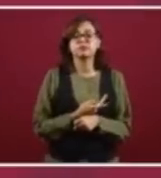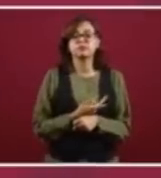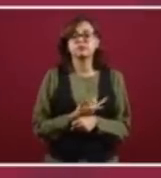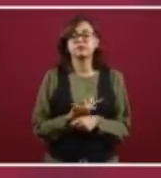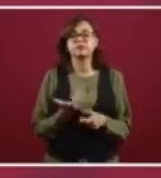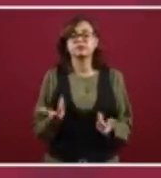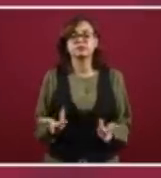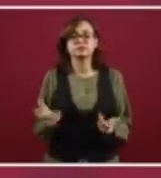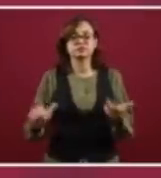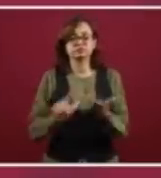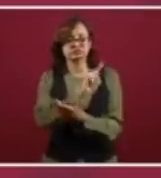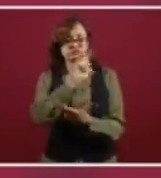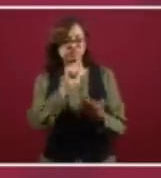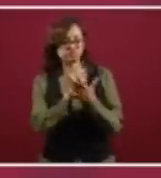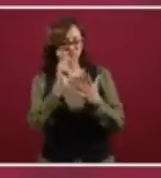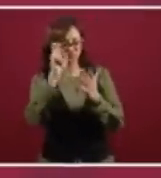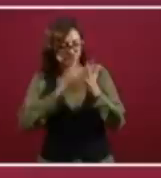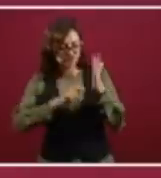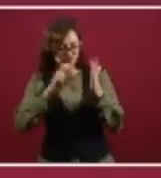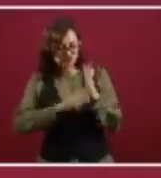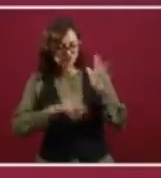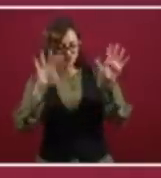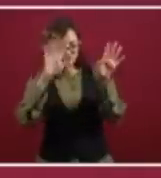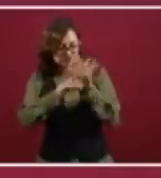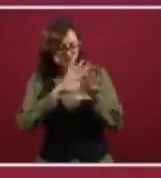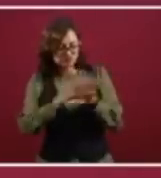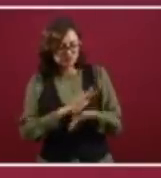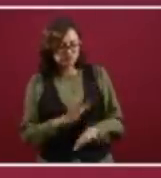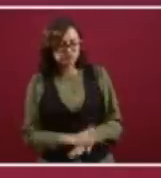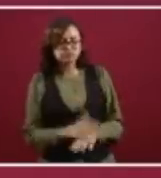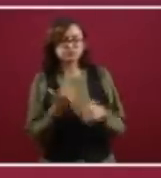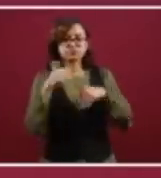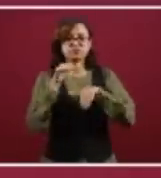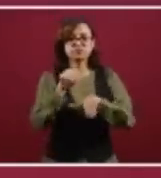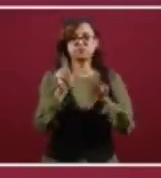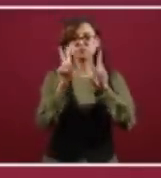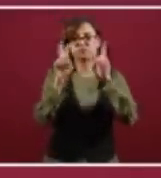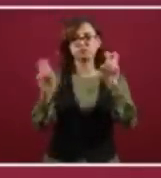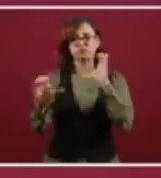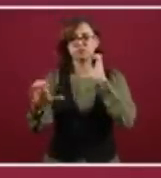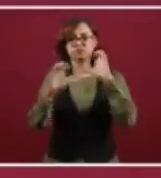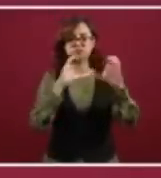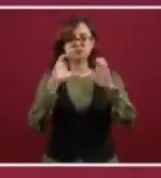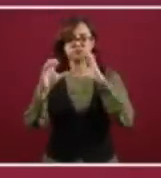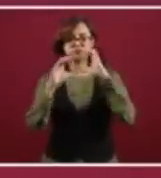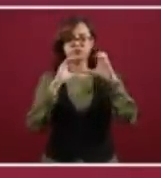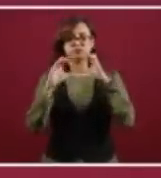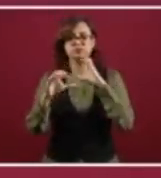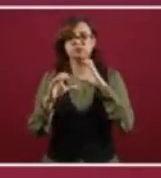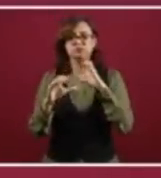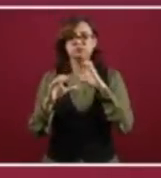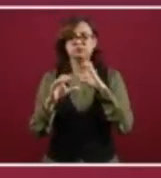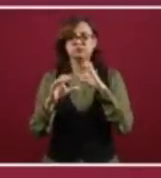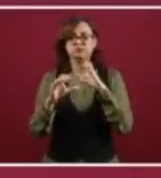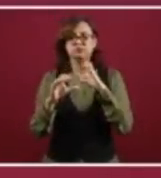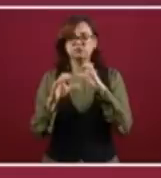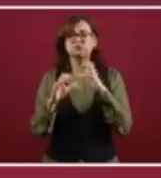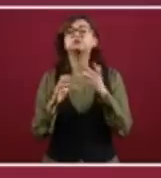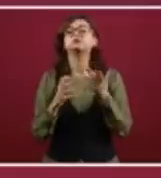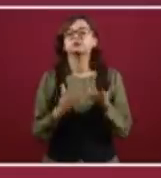las reformas a las leyes en comunicación y